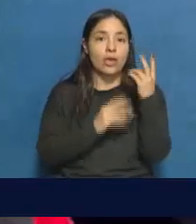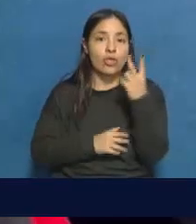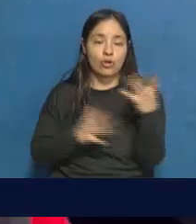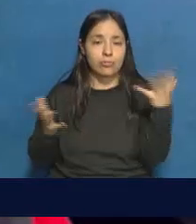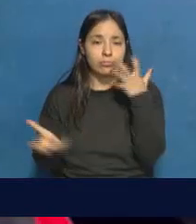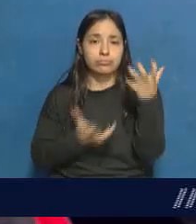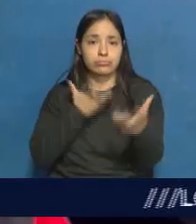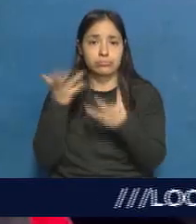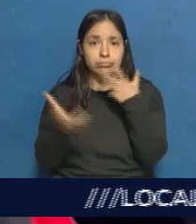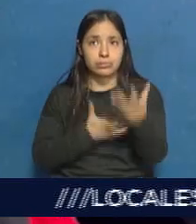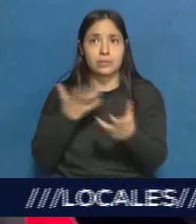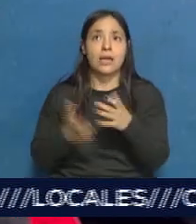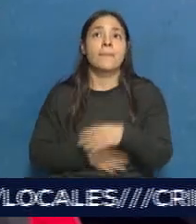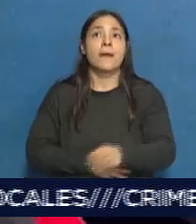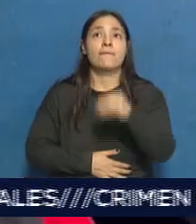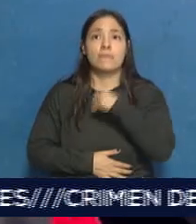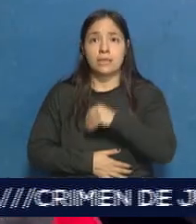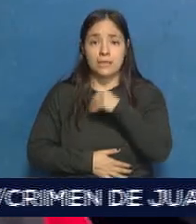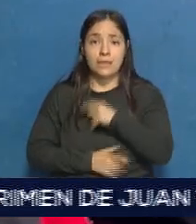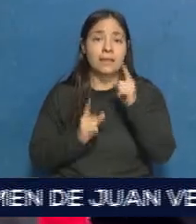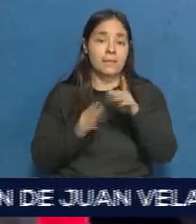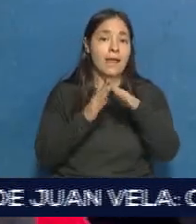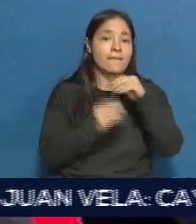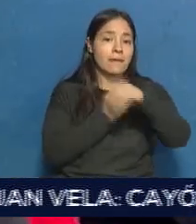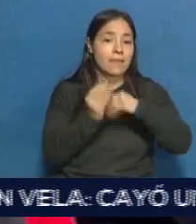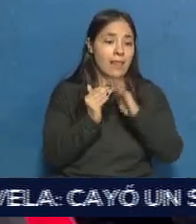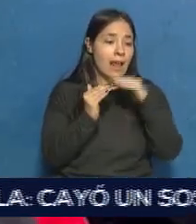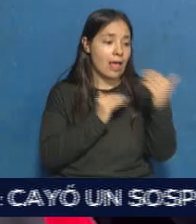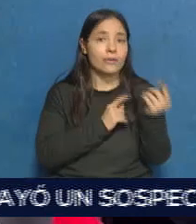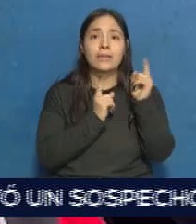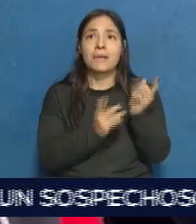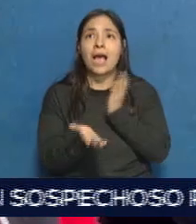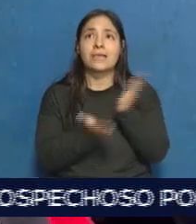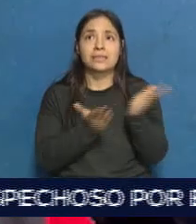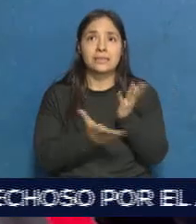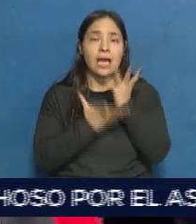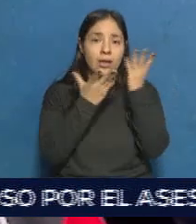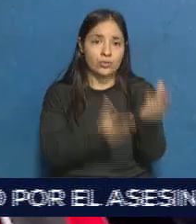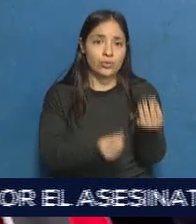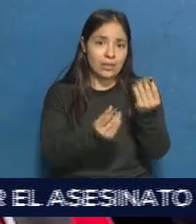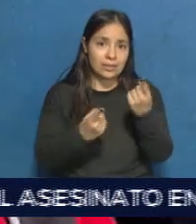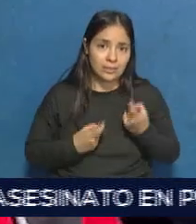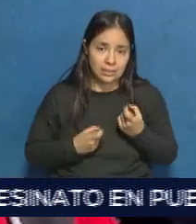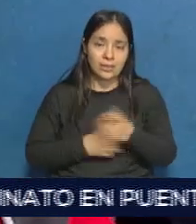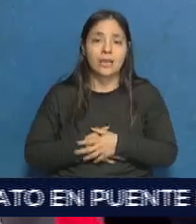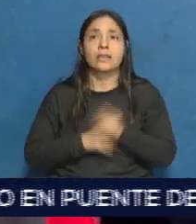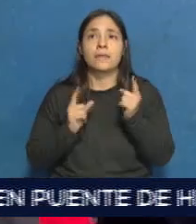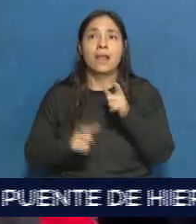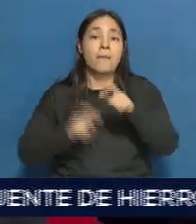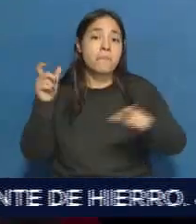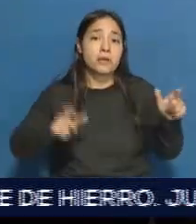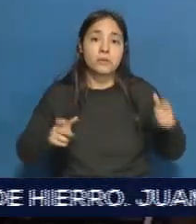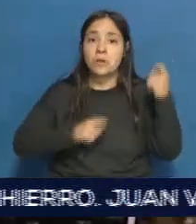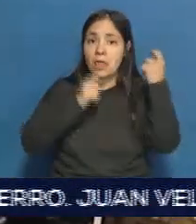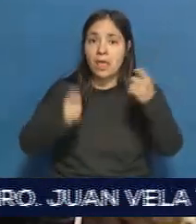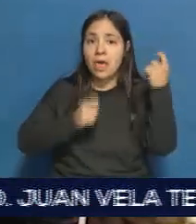también a donde estuvieron las víctimas y la familia de al lado también necesitan del entera ayuda de todo las personas que puedan